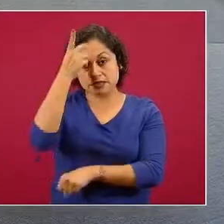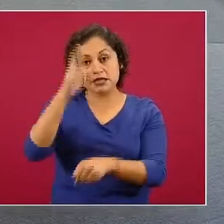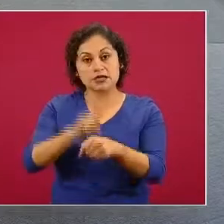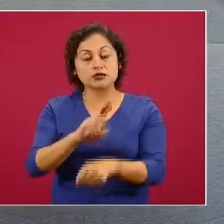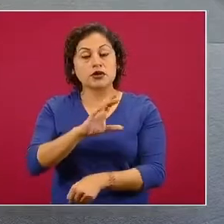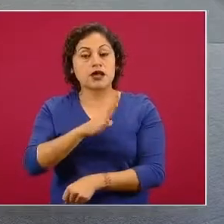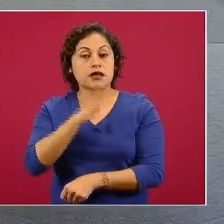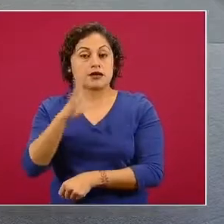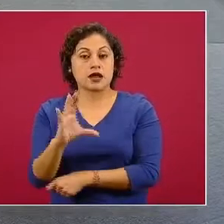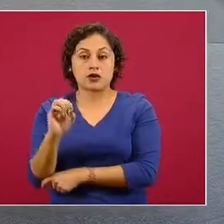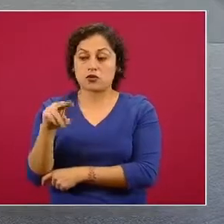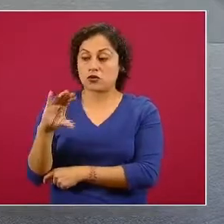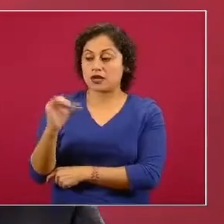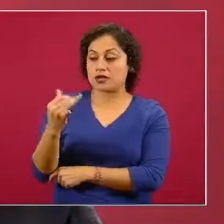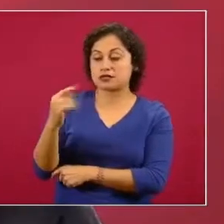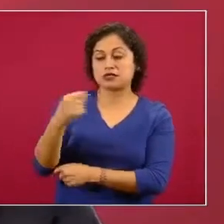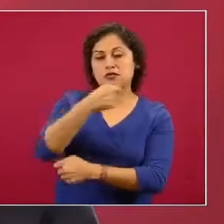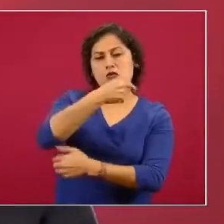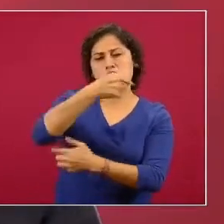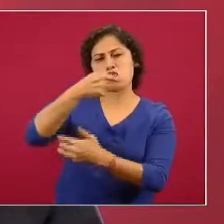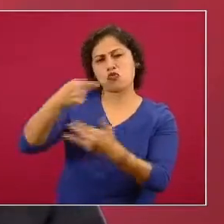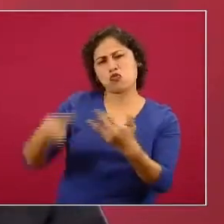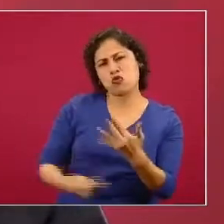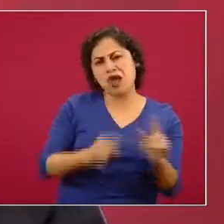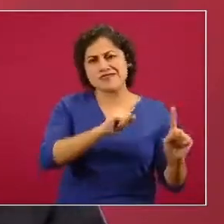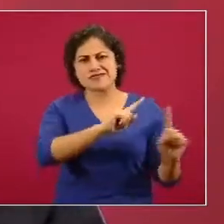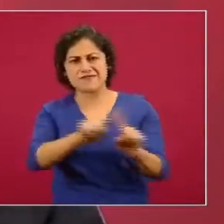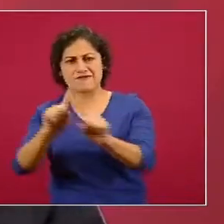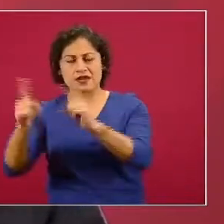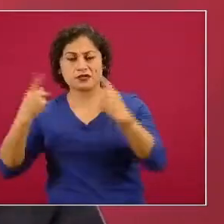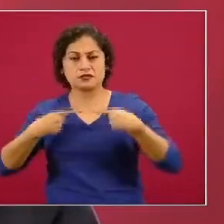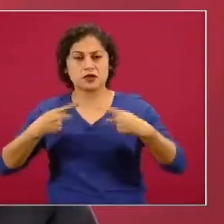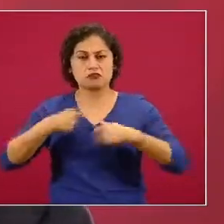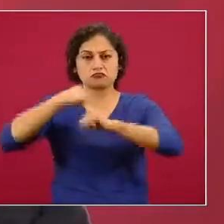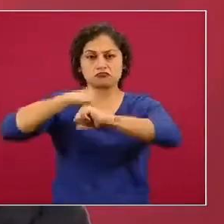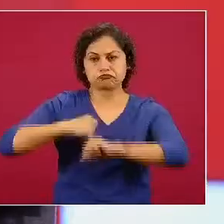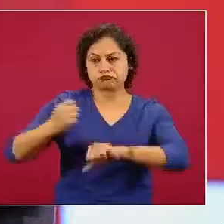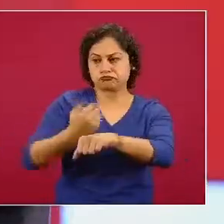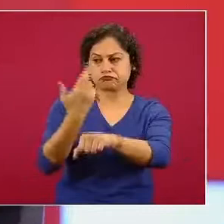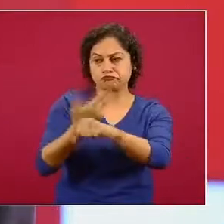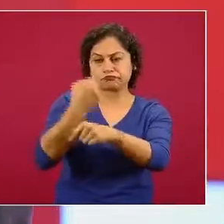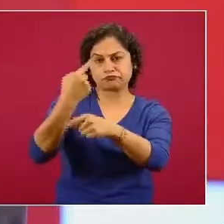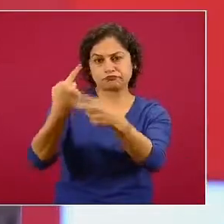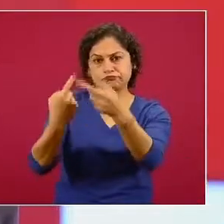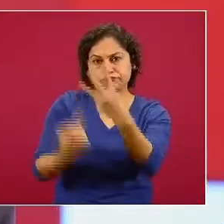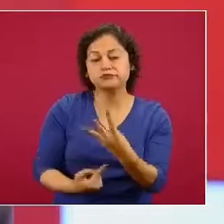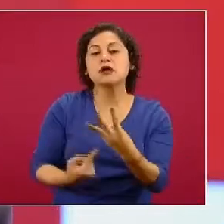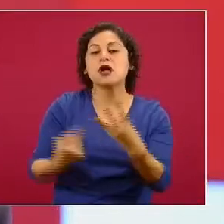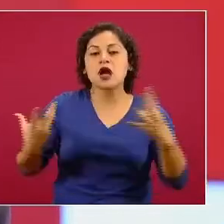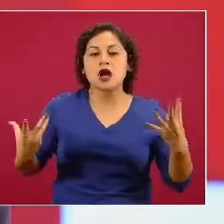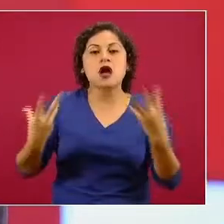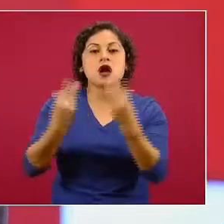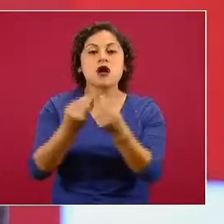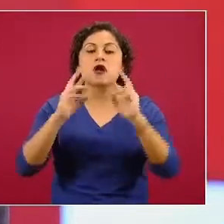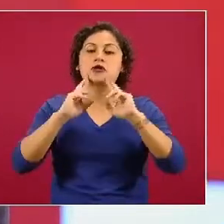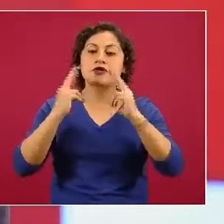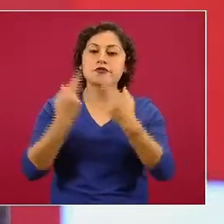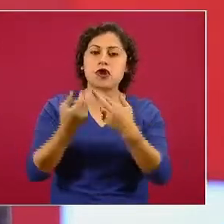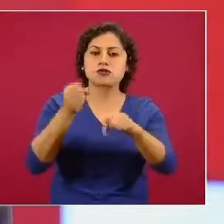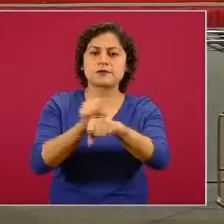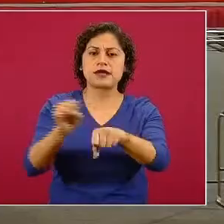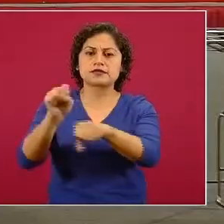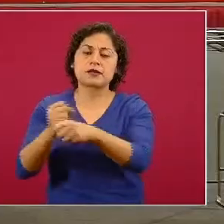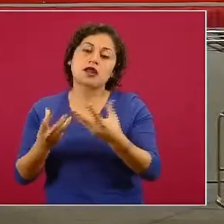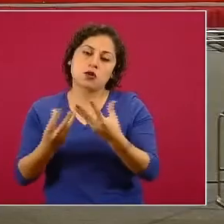CONACYT, en fin, todo el grupo. Todas las semanas nos reunimos de manera específica con el presidente para abordar el tema